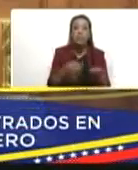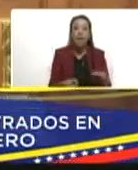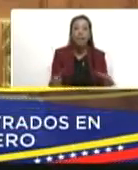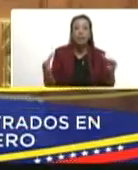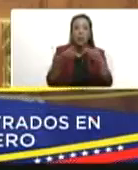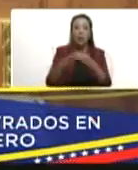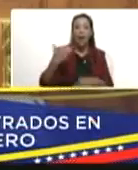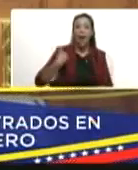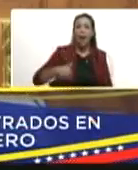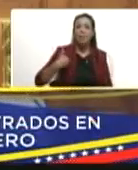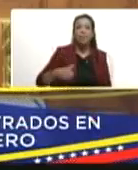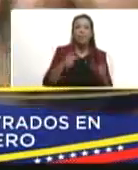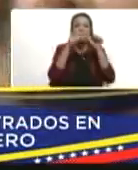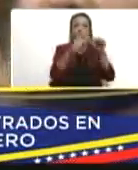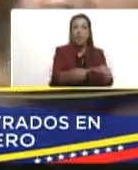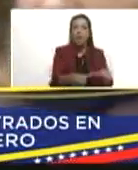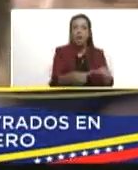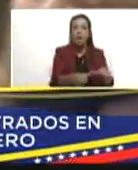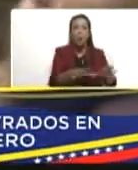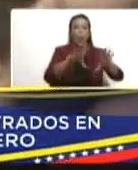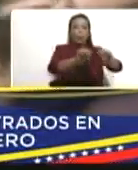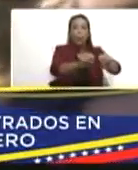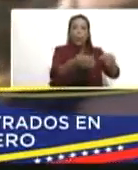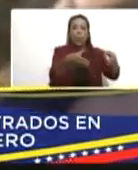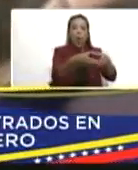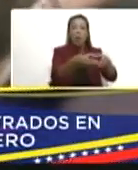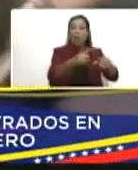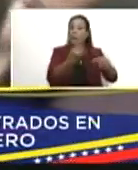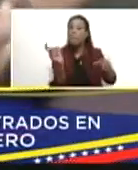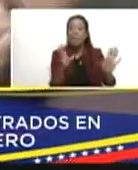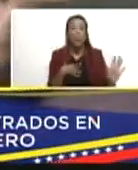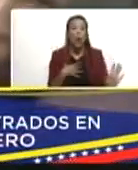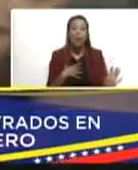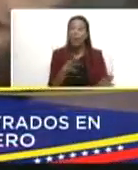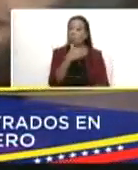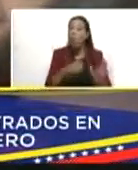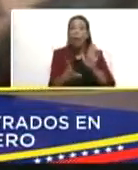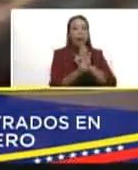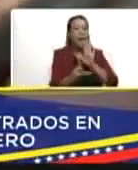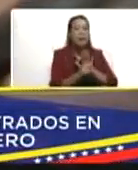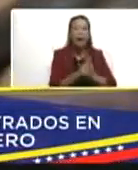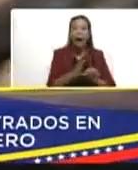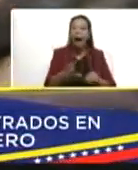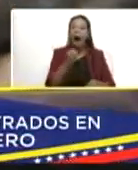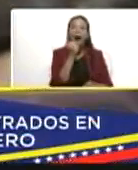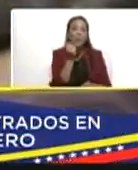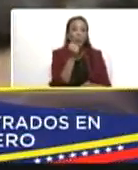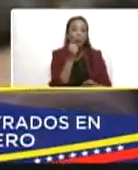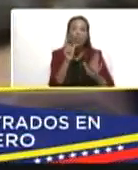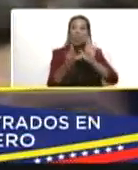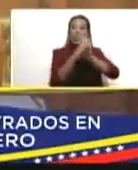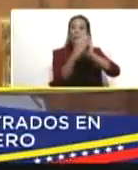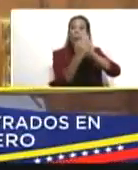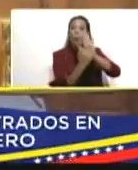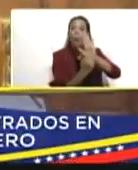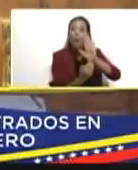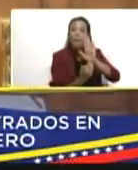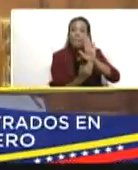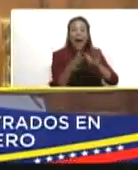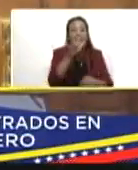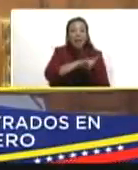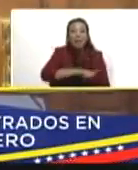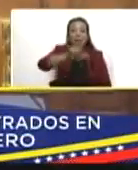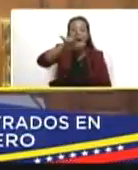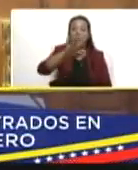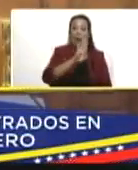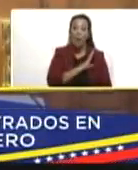República Argentina quien la tiene secuestrada de manera ilegal violando todas las normas de la Aviación